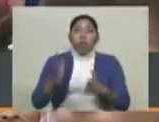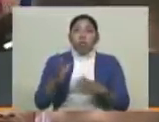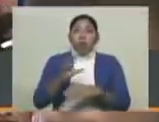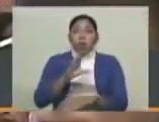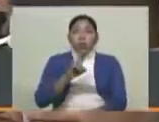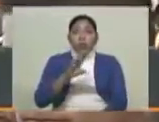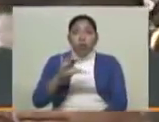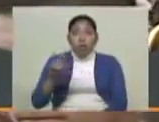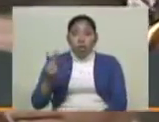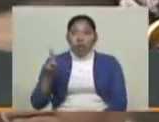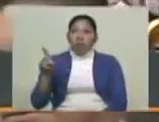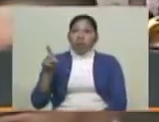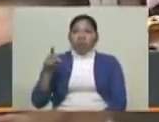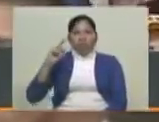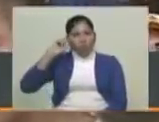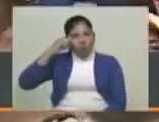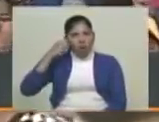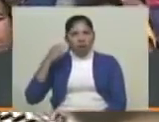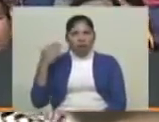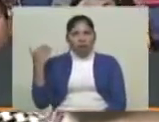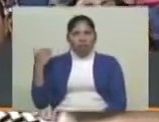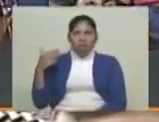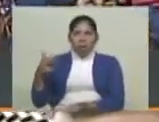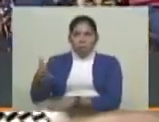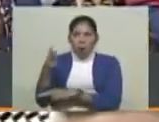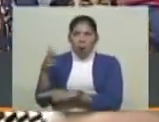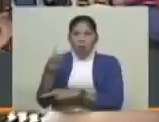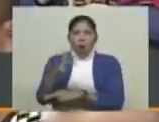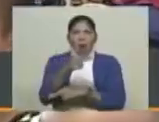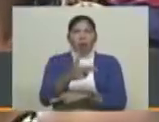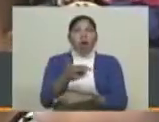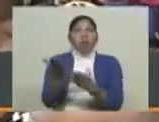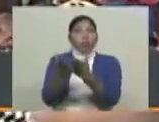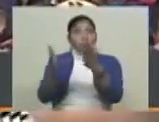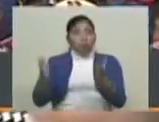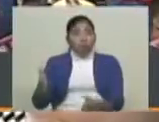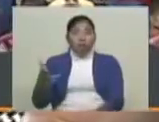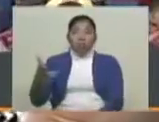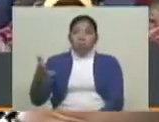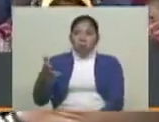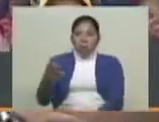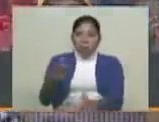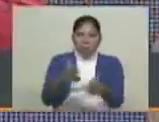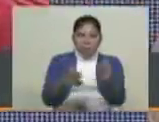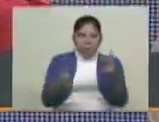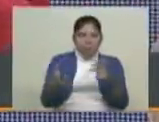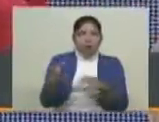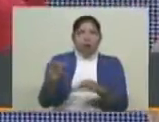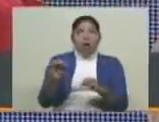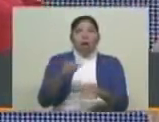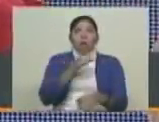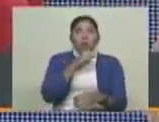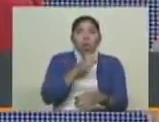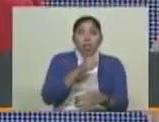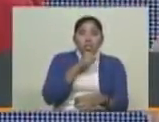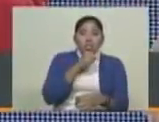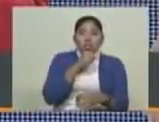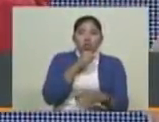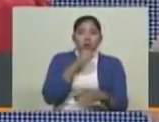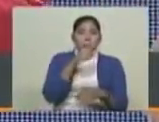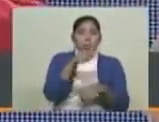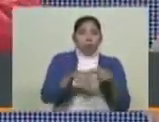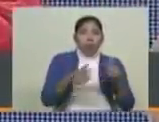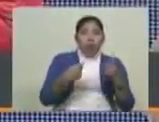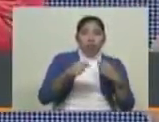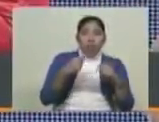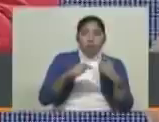Recuerdan cuando le disparaba a los estudiantes, a los compañeros de la economía informal, a los abuelitos y a las abuelas que compró